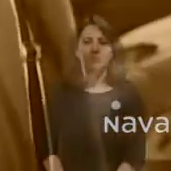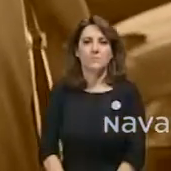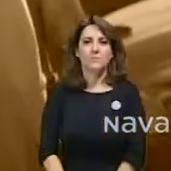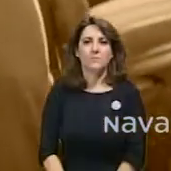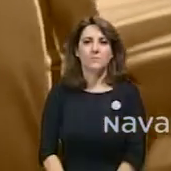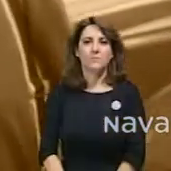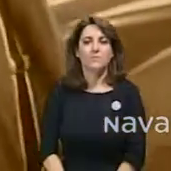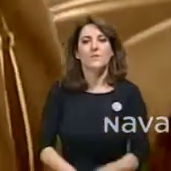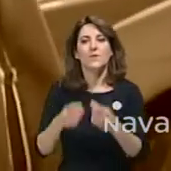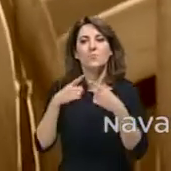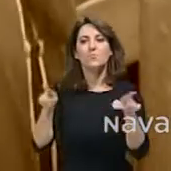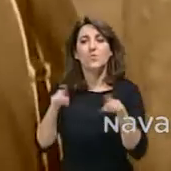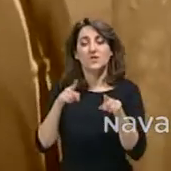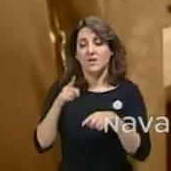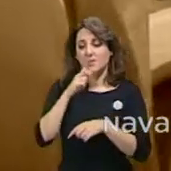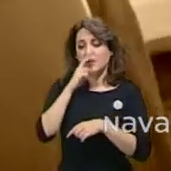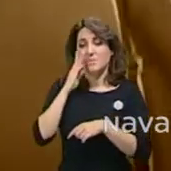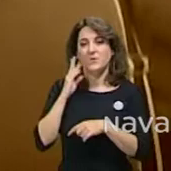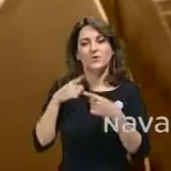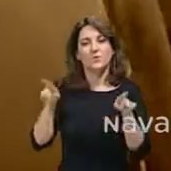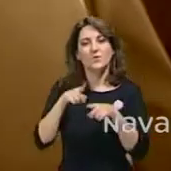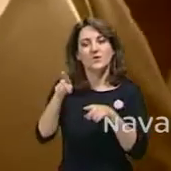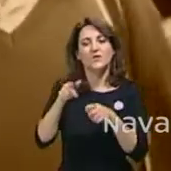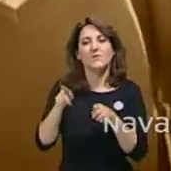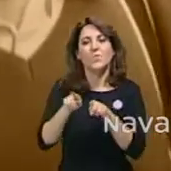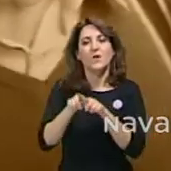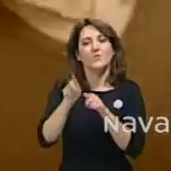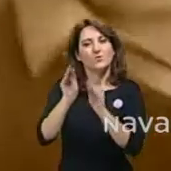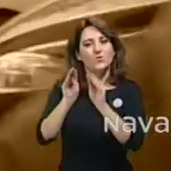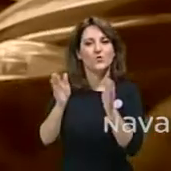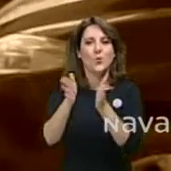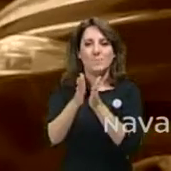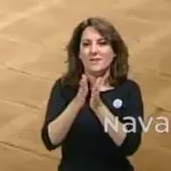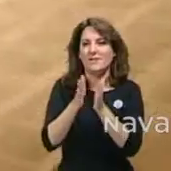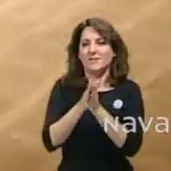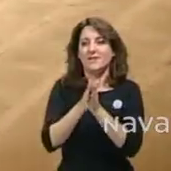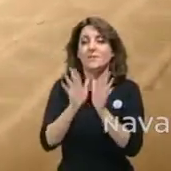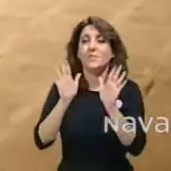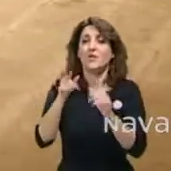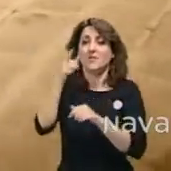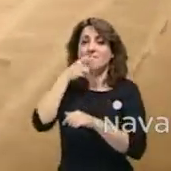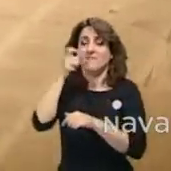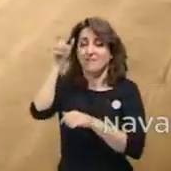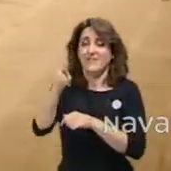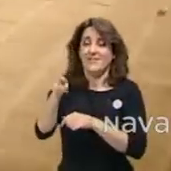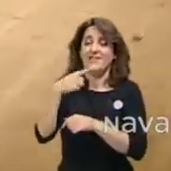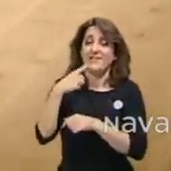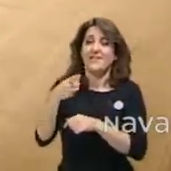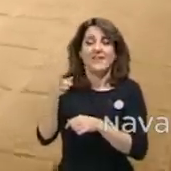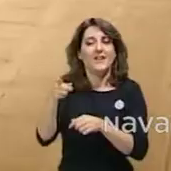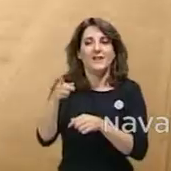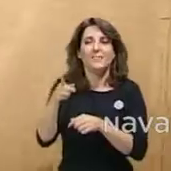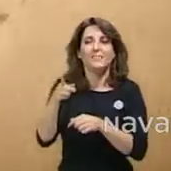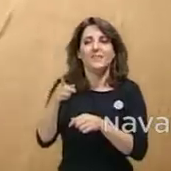La música se ha convertido en los últimos años en su compañera de viaje, aunque él mismo asegura que solo hace los silencios.